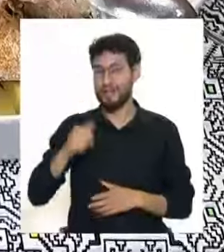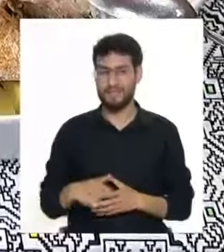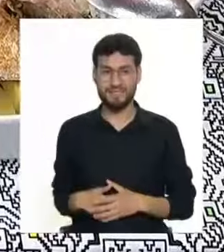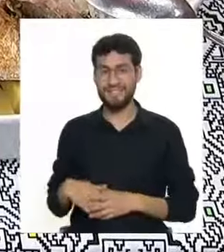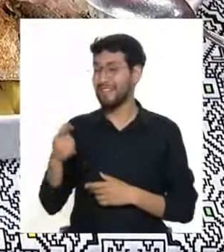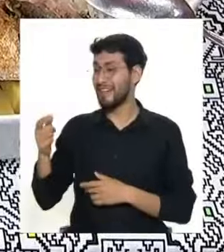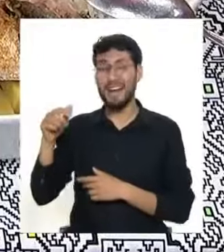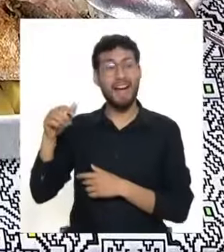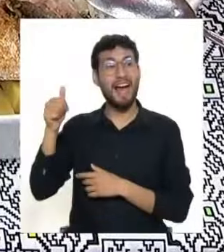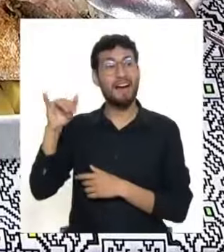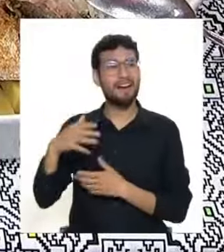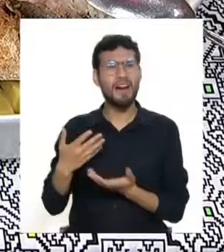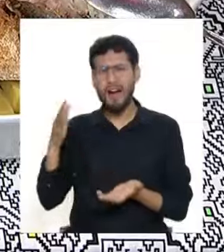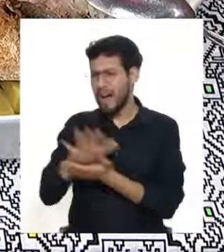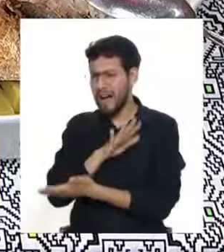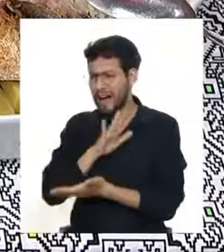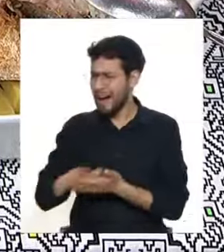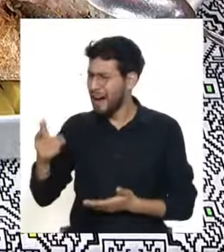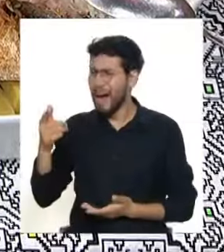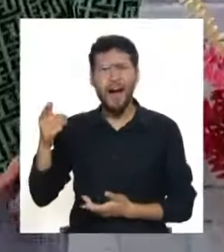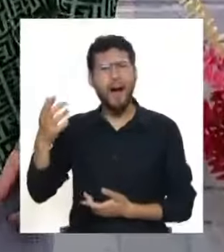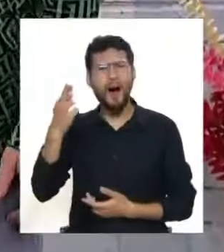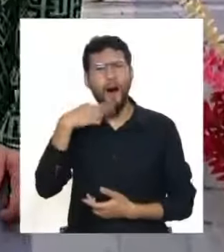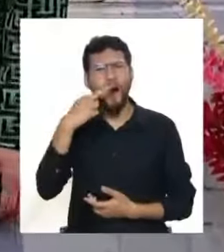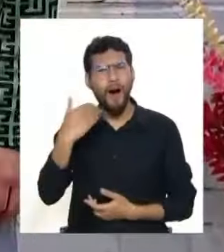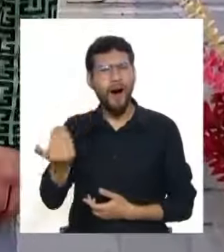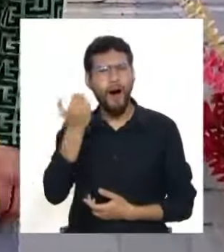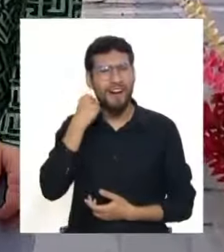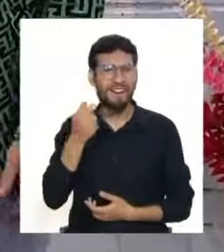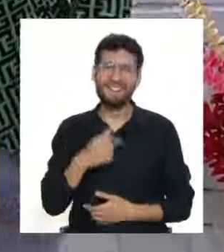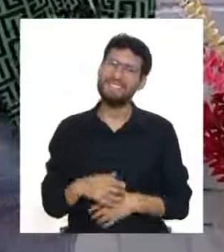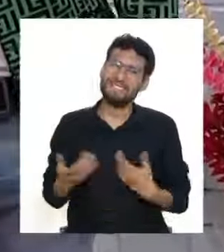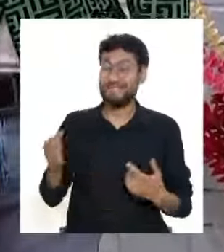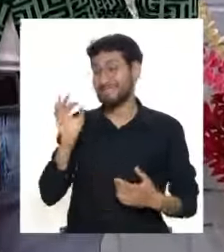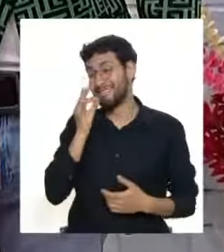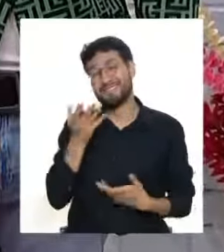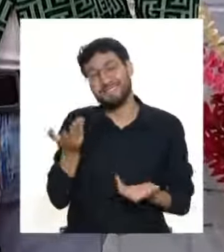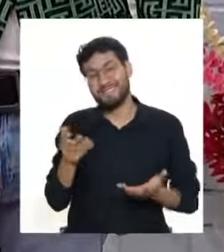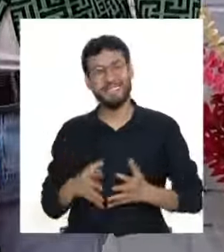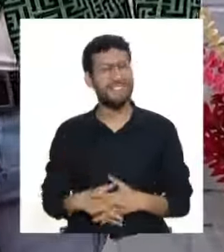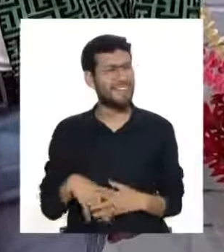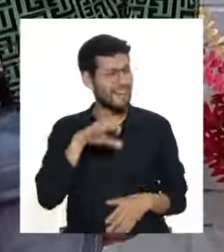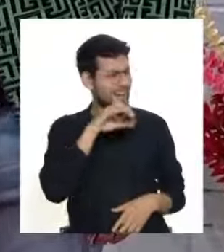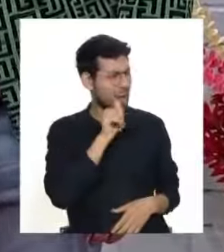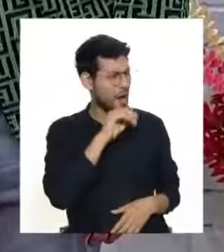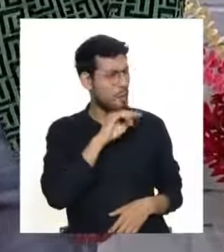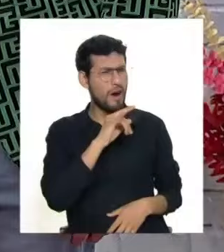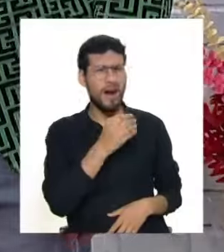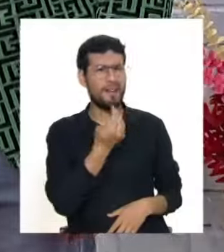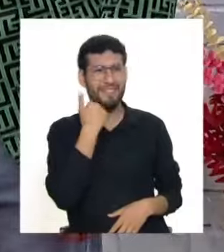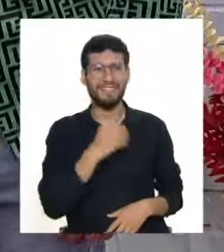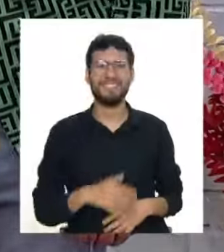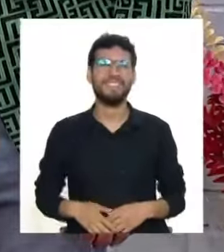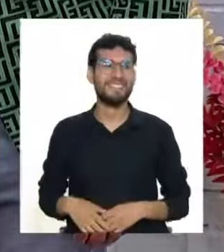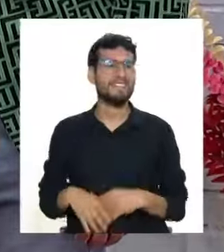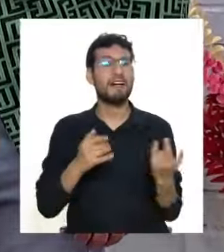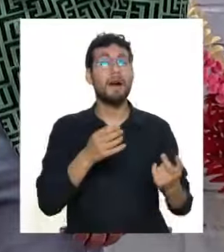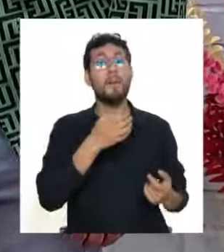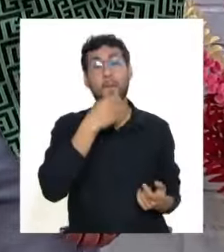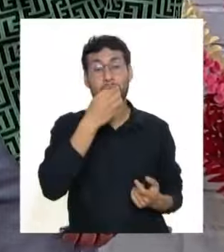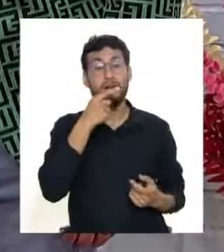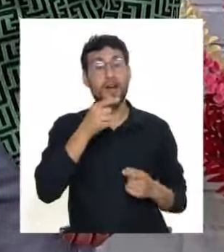el jugo de... Se acabó el sabor. Todo te lo tomaste. Es que sí, está bien sabroso. El camu camu. Sí, a mí me encanta como una manzanita